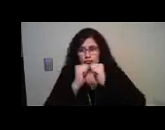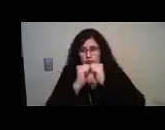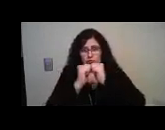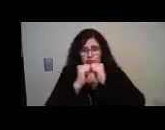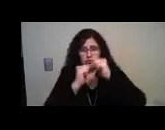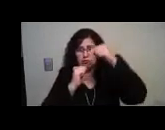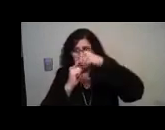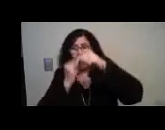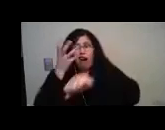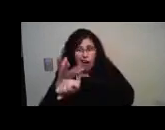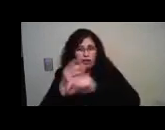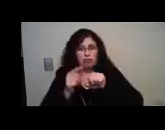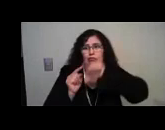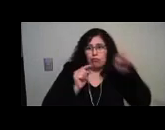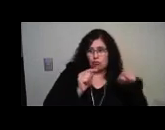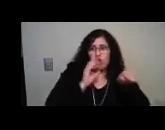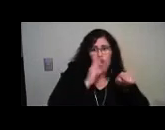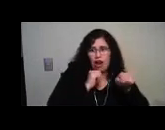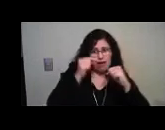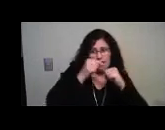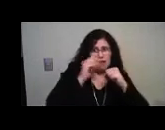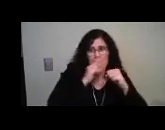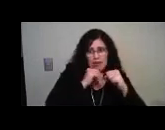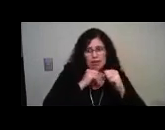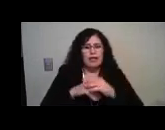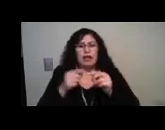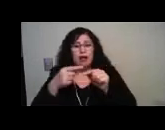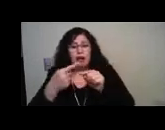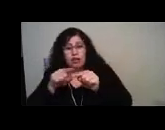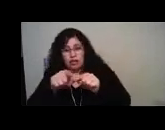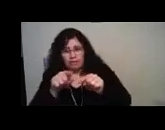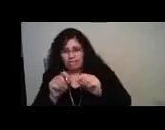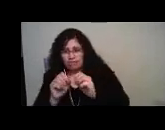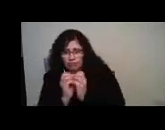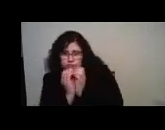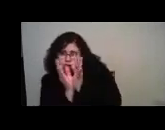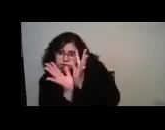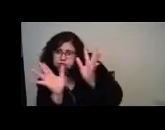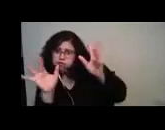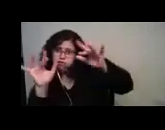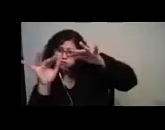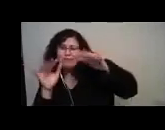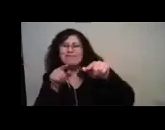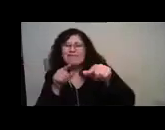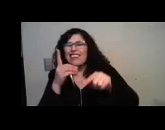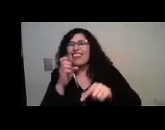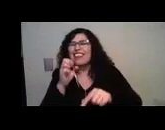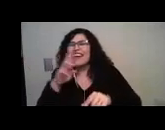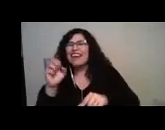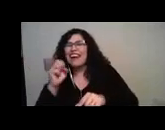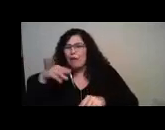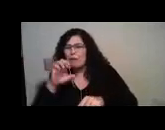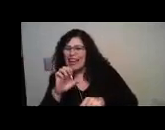está. Y en esta otra imagen también se ve cómo se produce un derrame de sangre